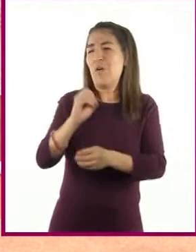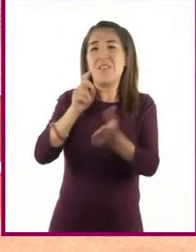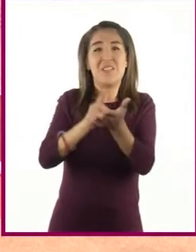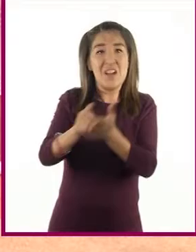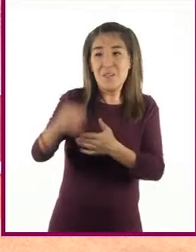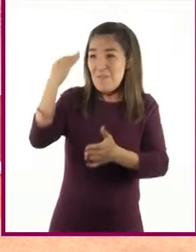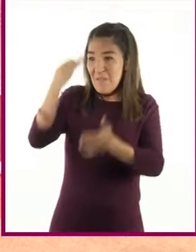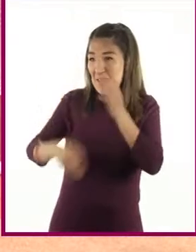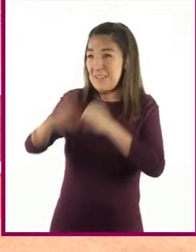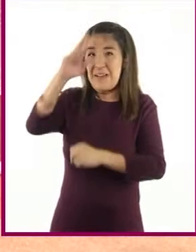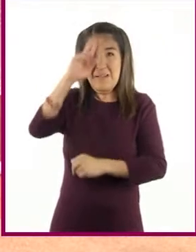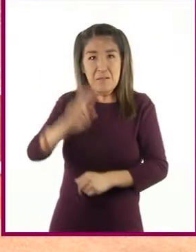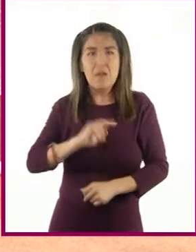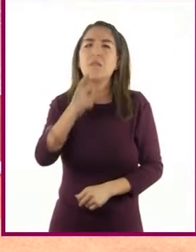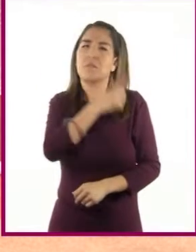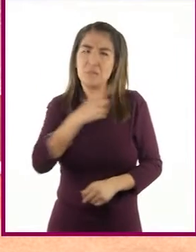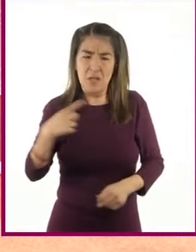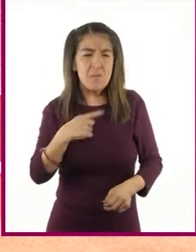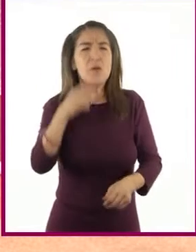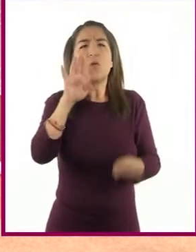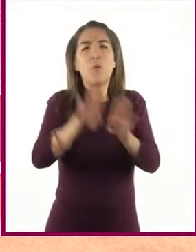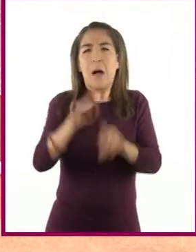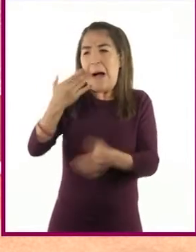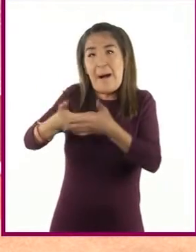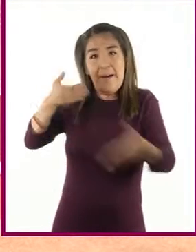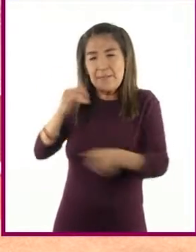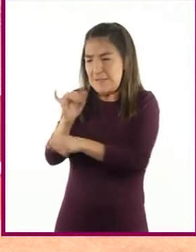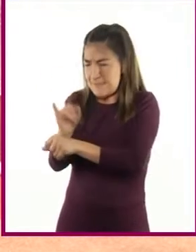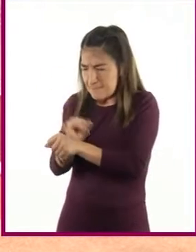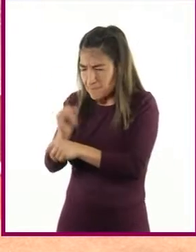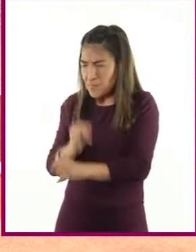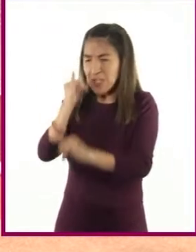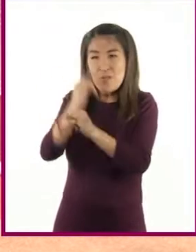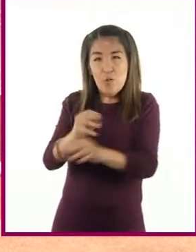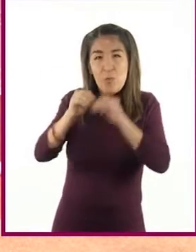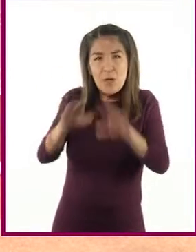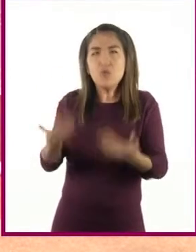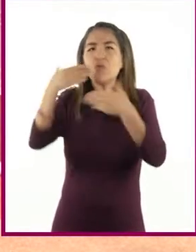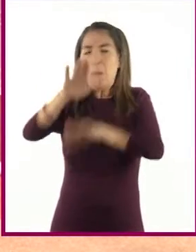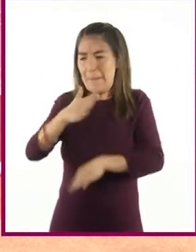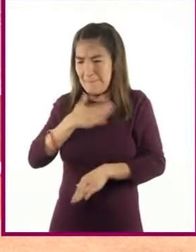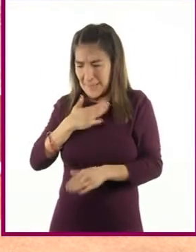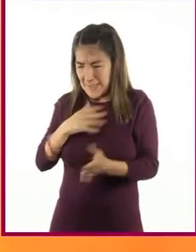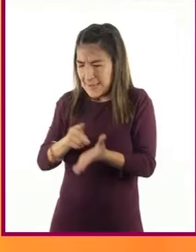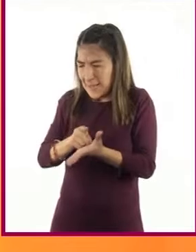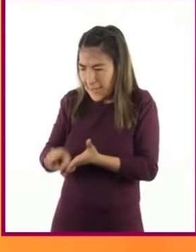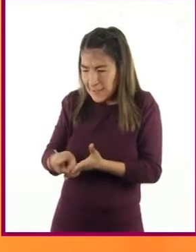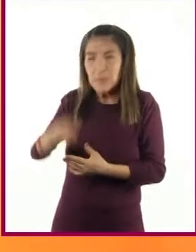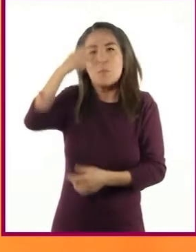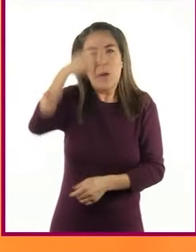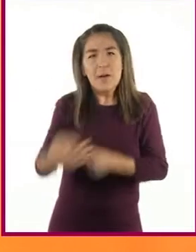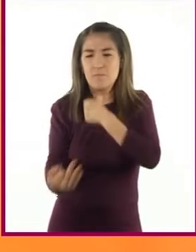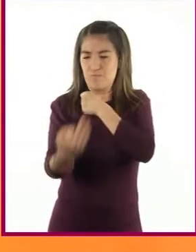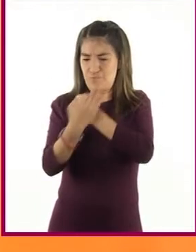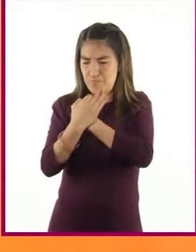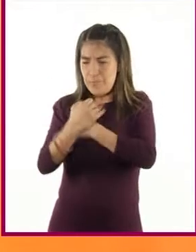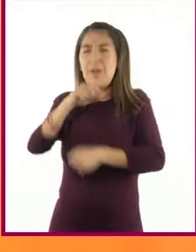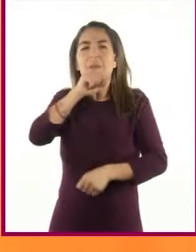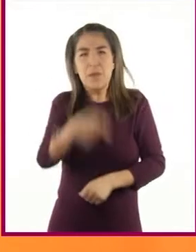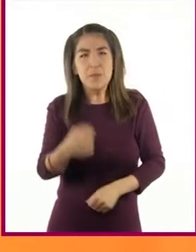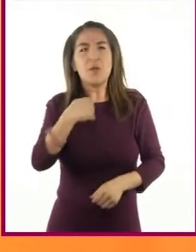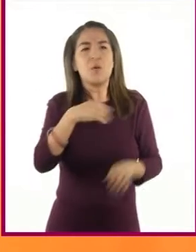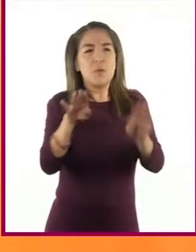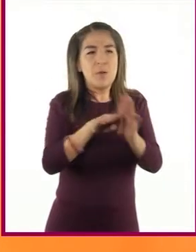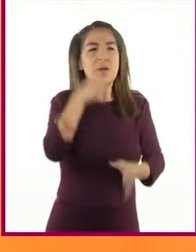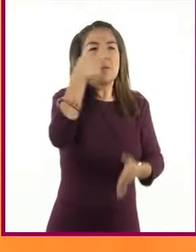debemos estar informados e informadas sobre nuestros derechos para defenderlos e